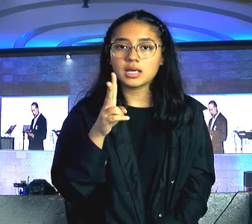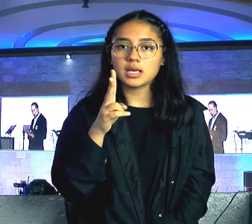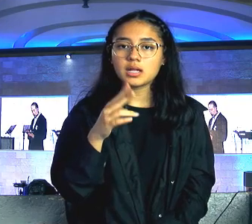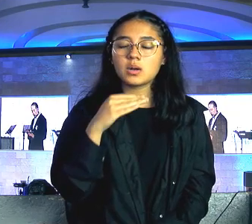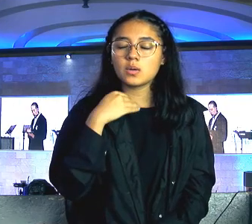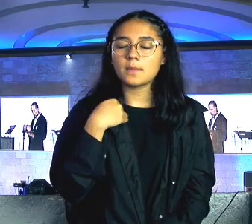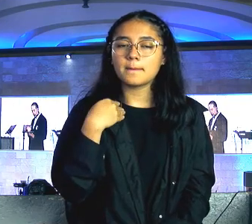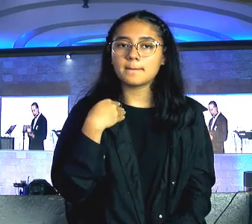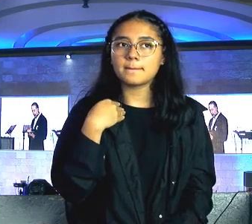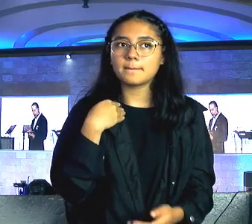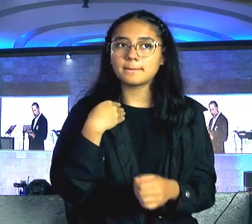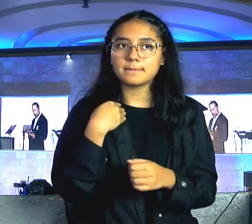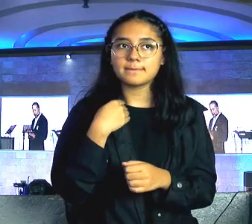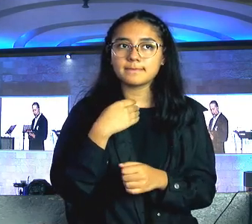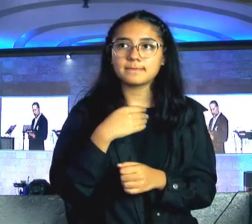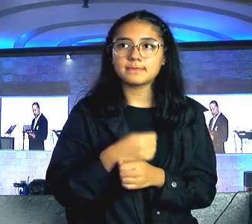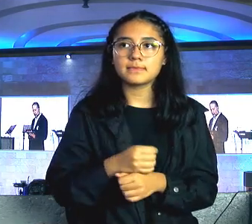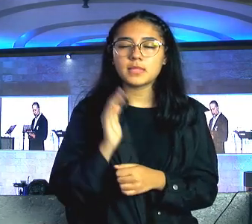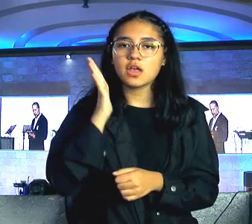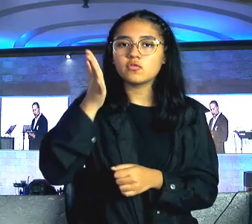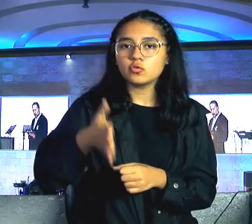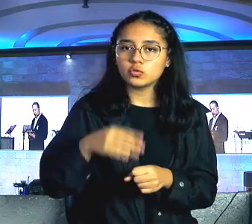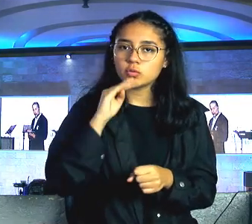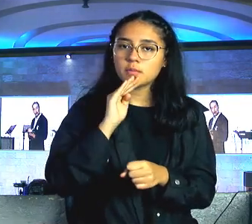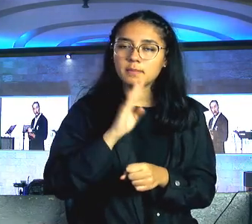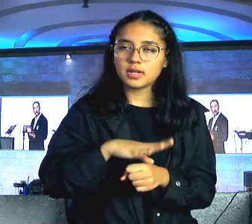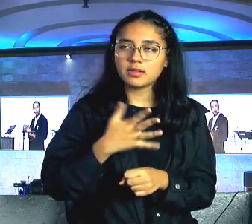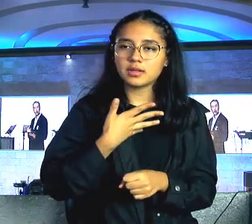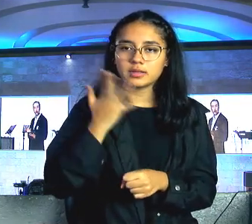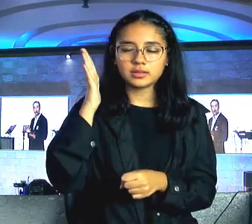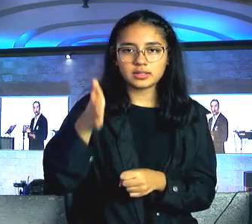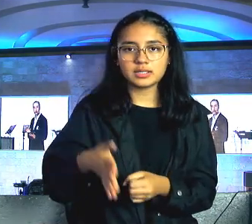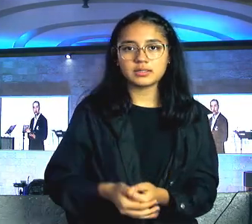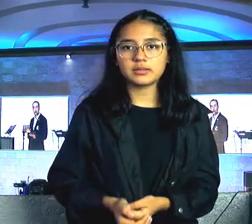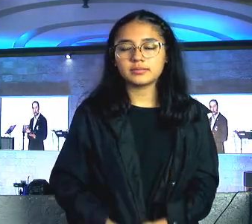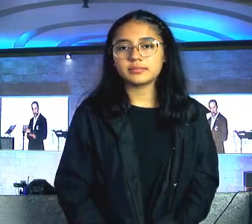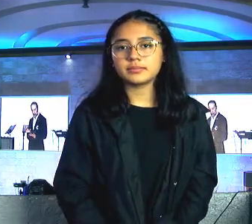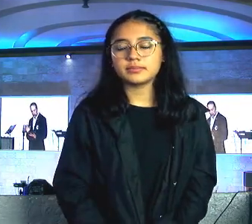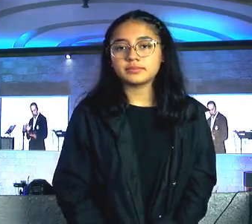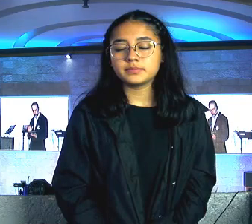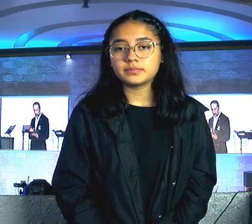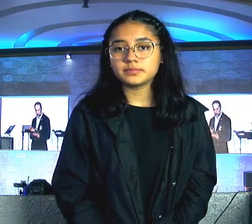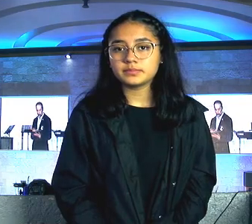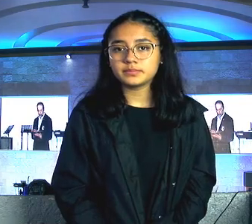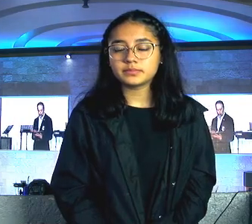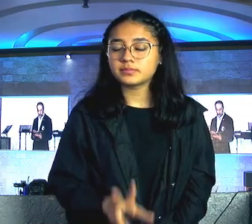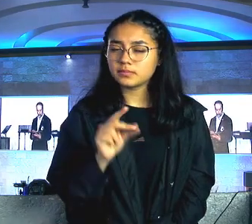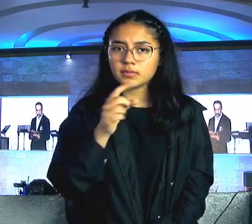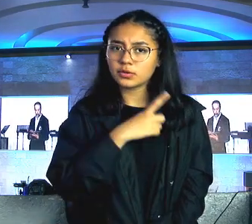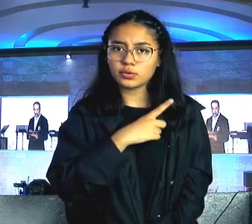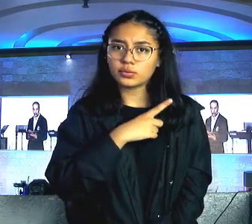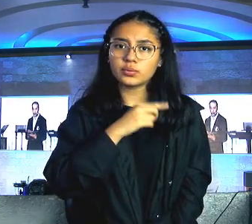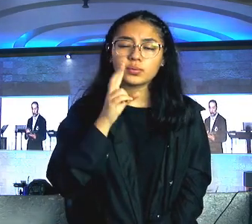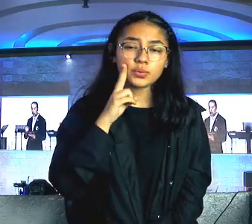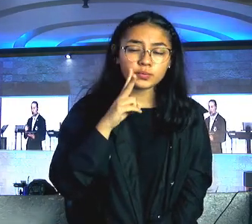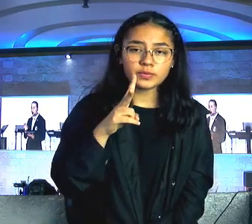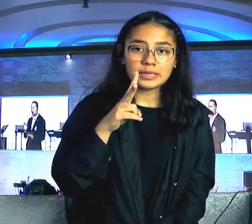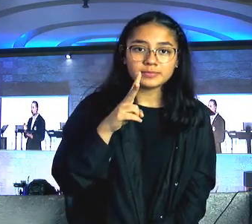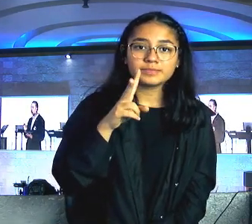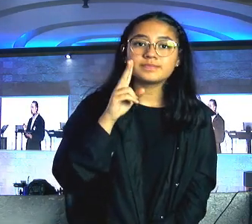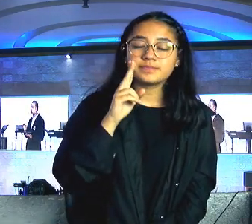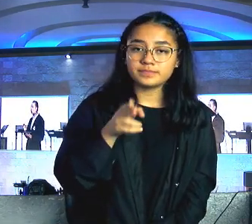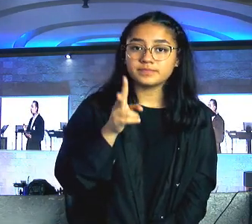lo que tú decidas. Él ve tus actos, y no solo los ve, sino que